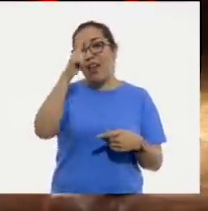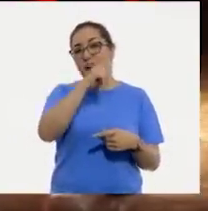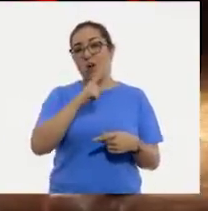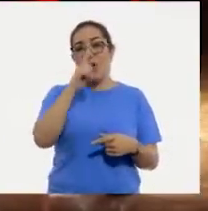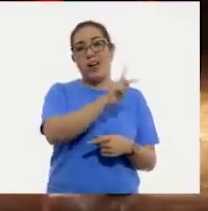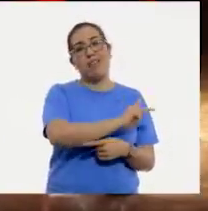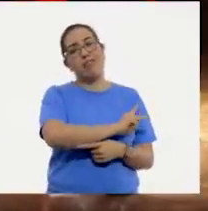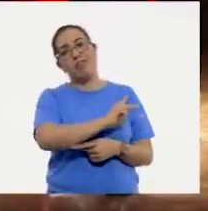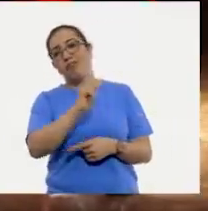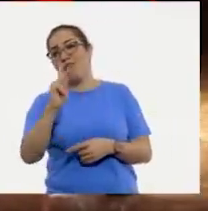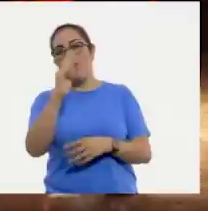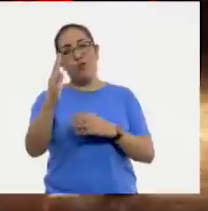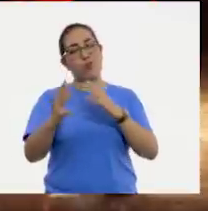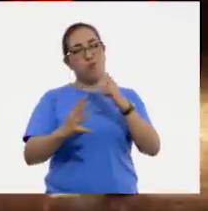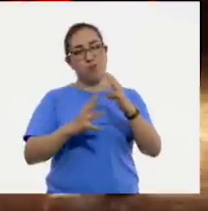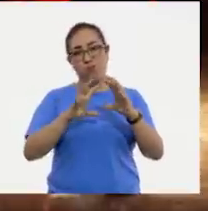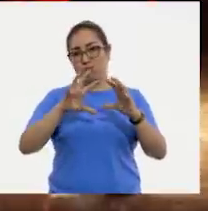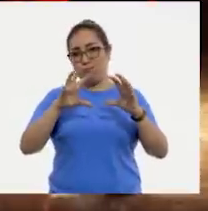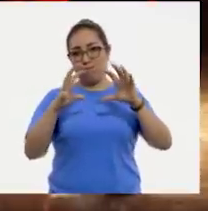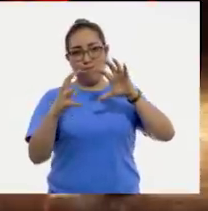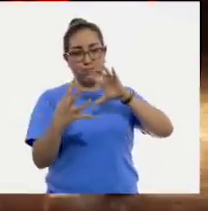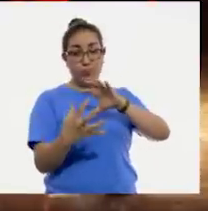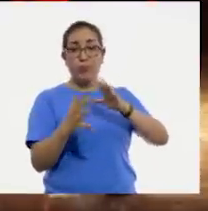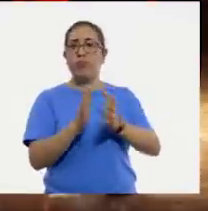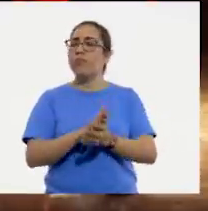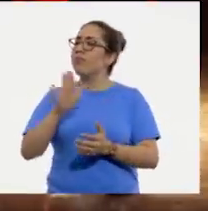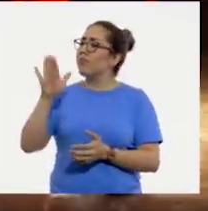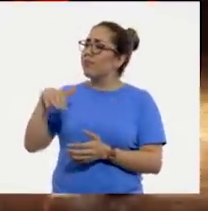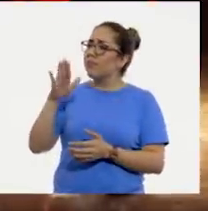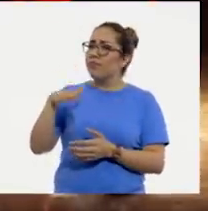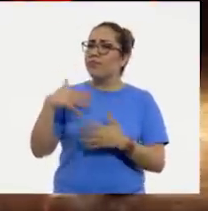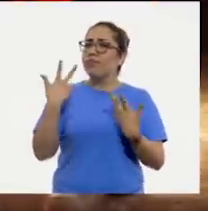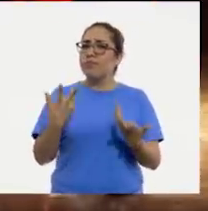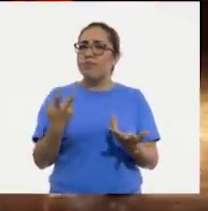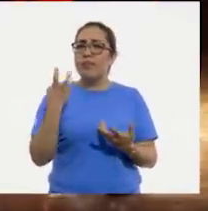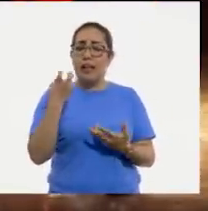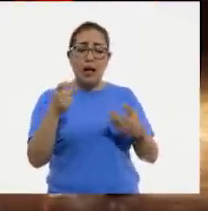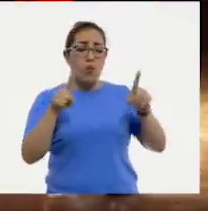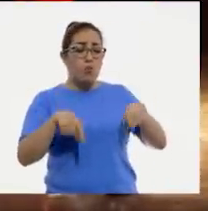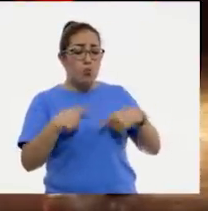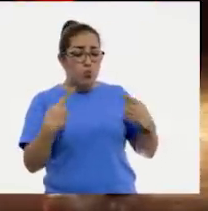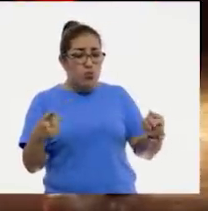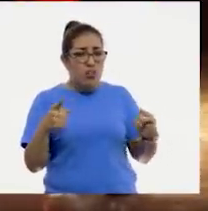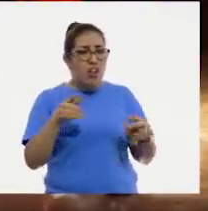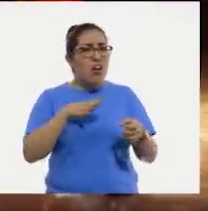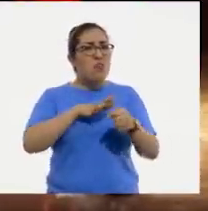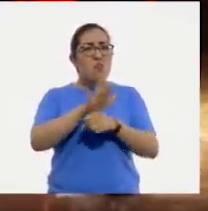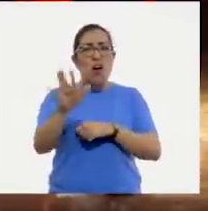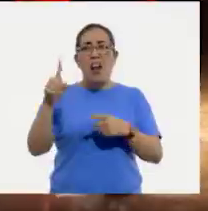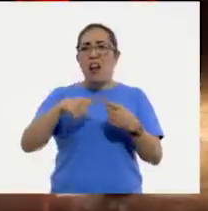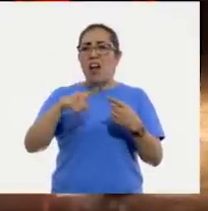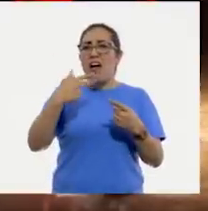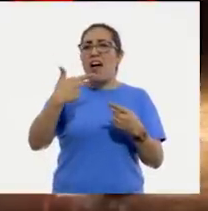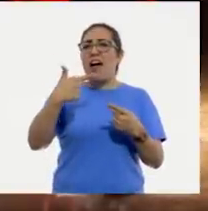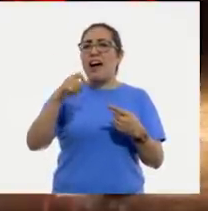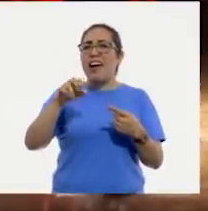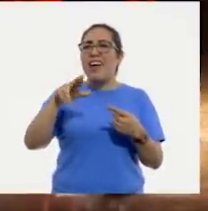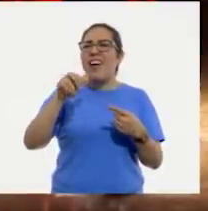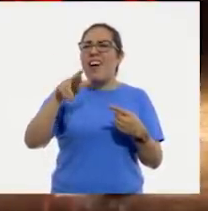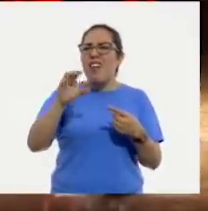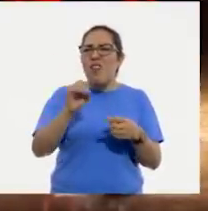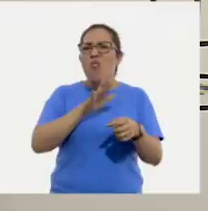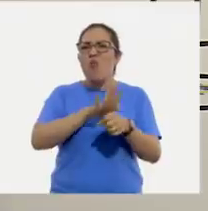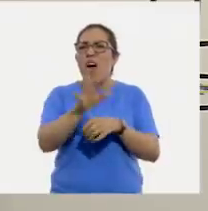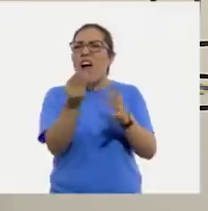pero y en cuestión de géneros musicales, la música que tú haces no es ni cumbia, ni el reggaetón. ¿Qué música, qué estilo